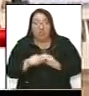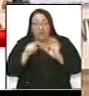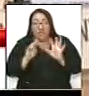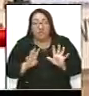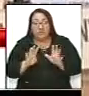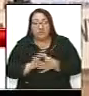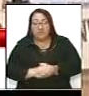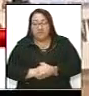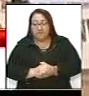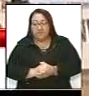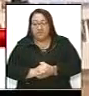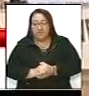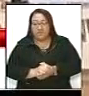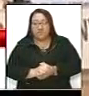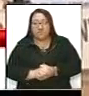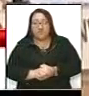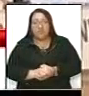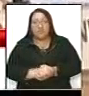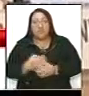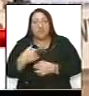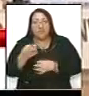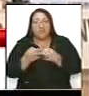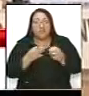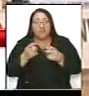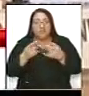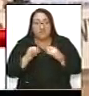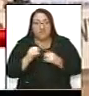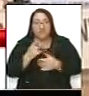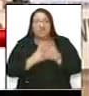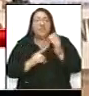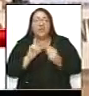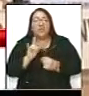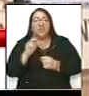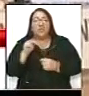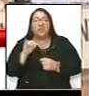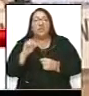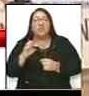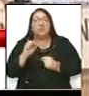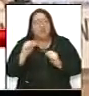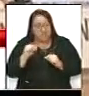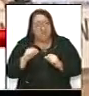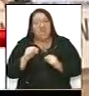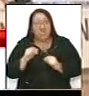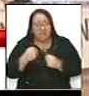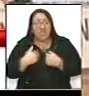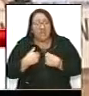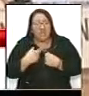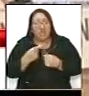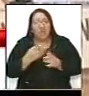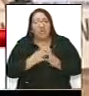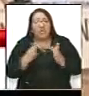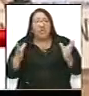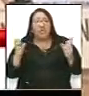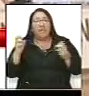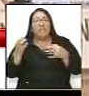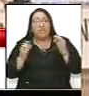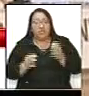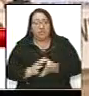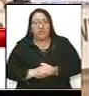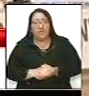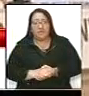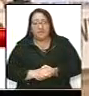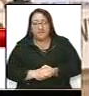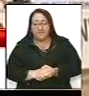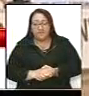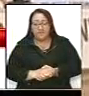038-2019, ha señalado ese informe que la UNIC sí tiene un pliego presupuestal